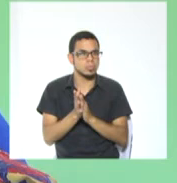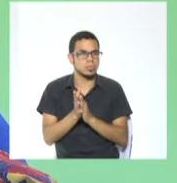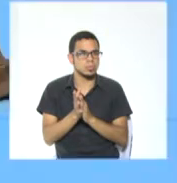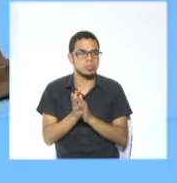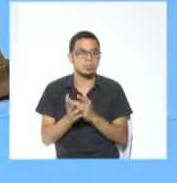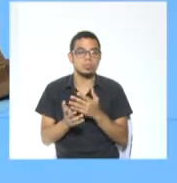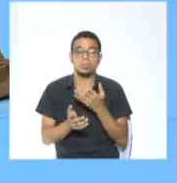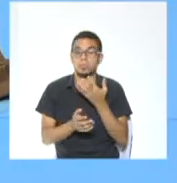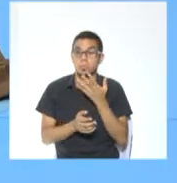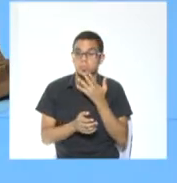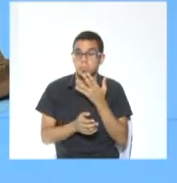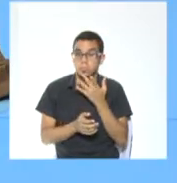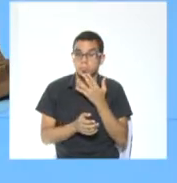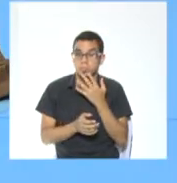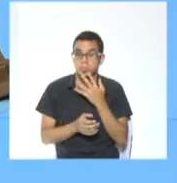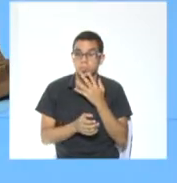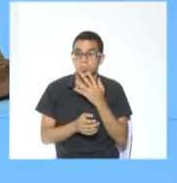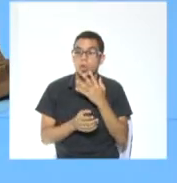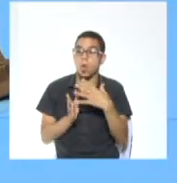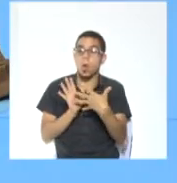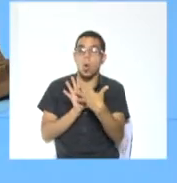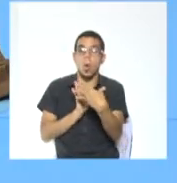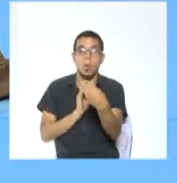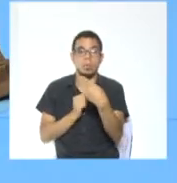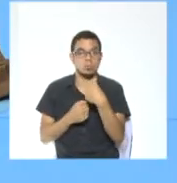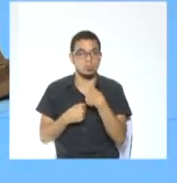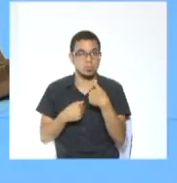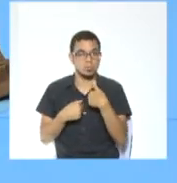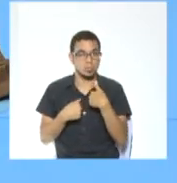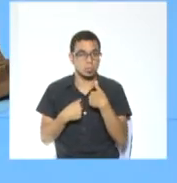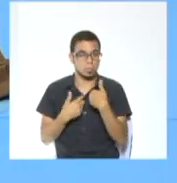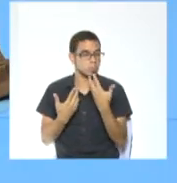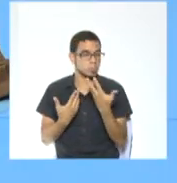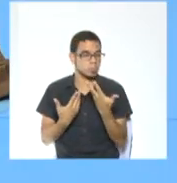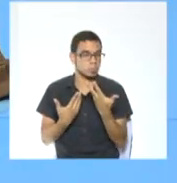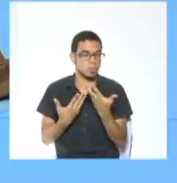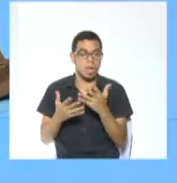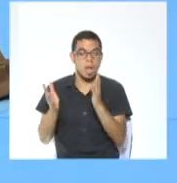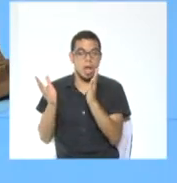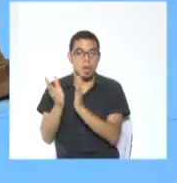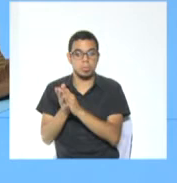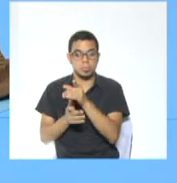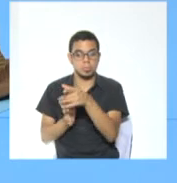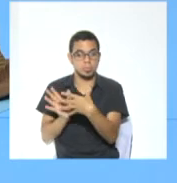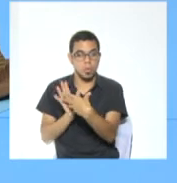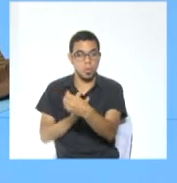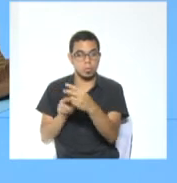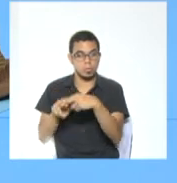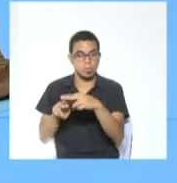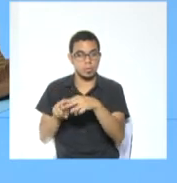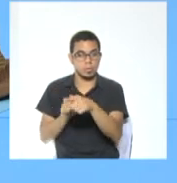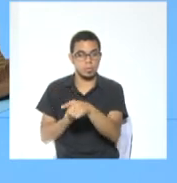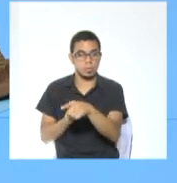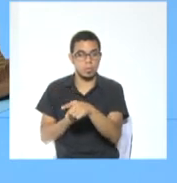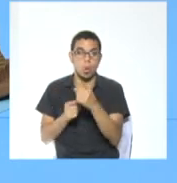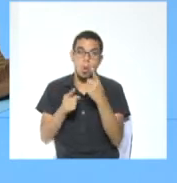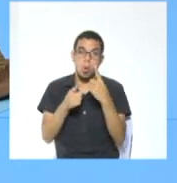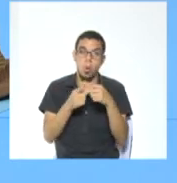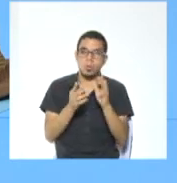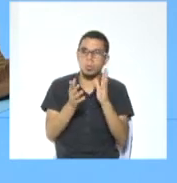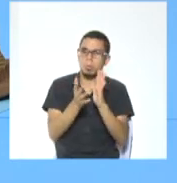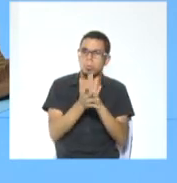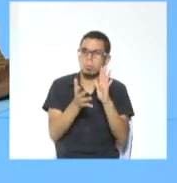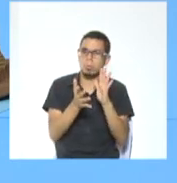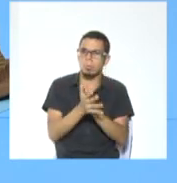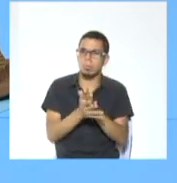aplauso y que ellos lo hagan. A ver, lo hacemos con otro ritmo, a ver, y que ellos